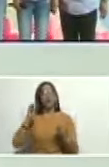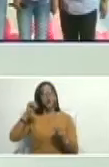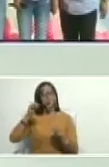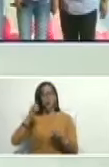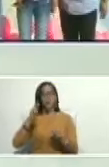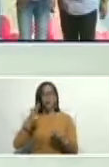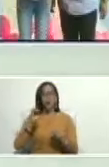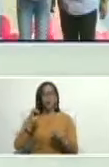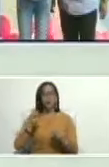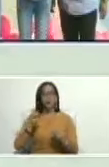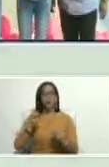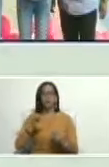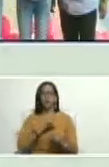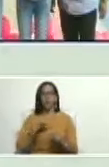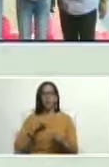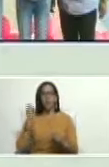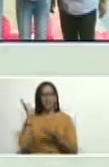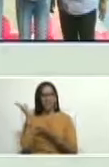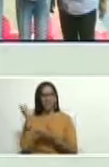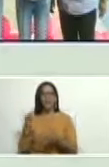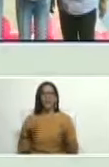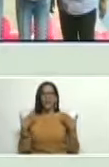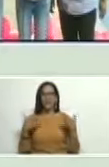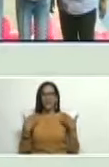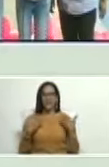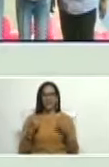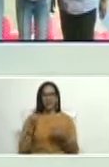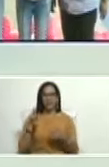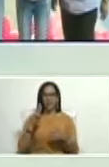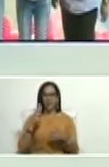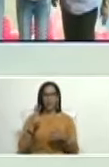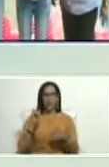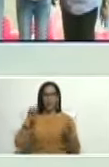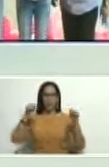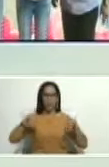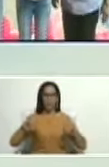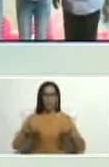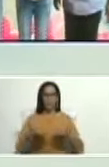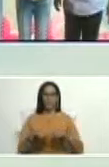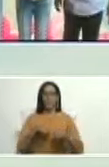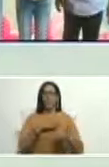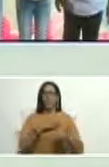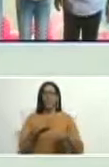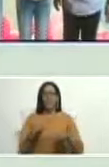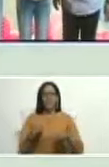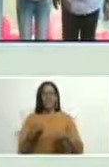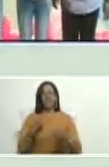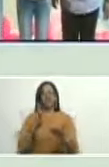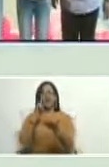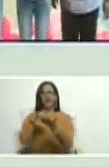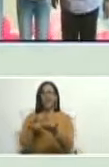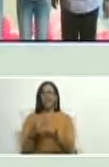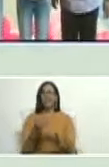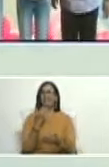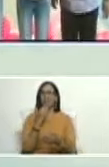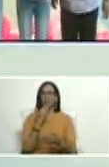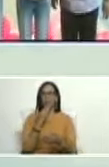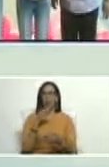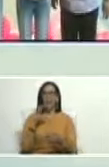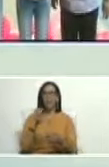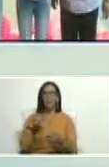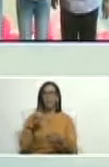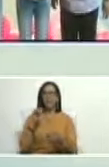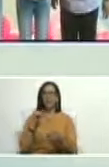allá. Me da mucha alegría que ustedes estén en Rubio hoy. Y quiero ir pronto a Capacho